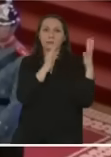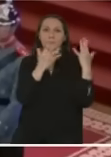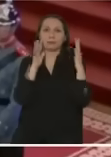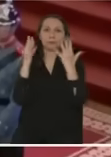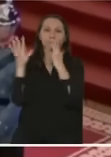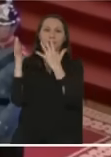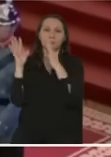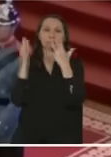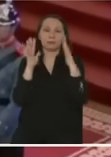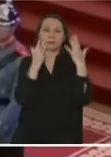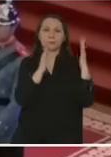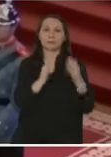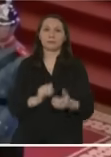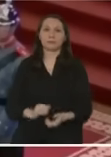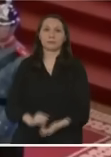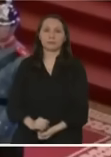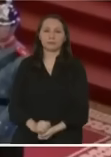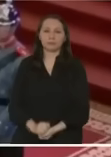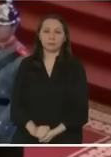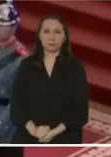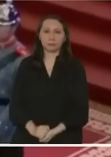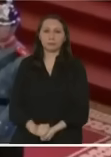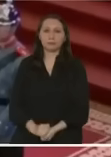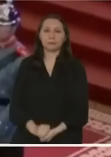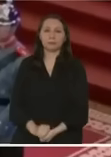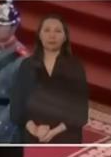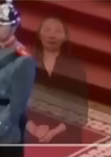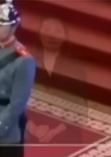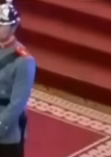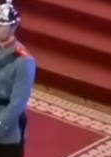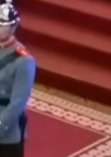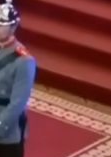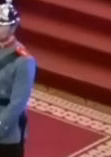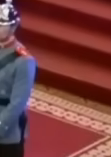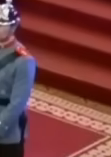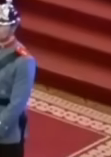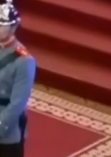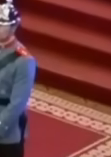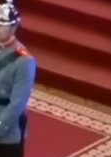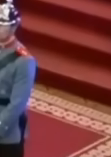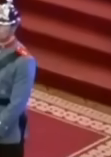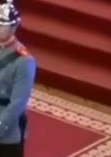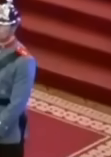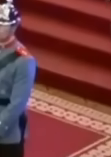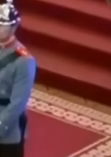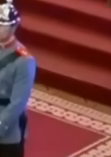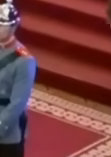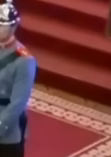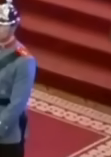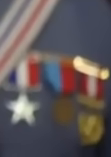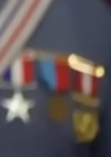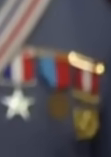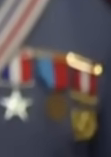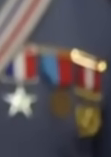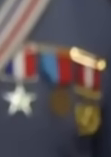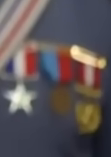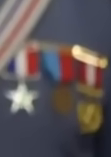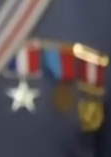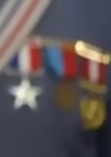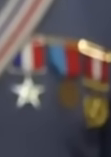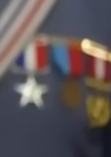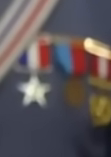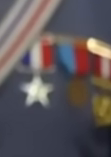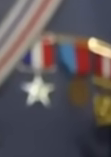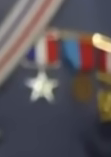Las palabras del presidente Gabriel Boric con momentos muy noticiosos, como por ejemplo cuando reconoce que